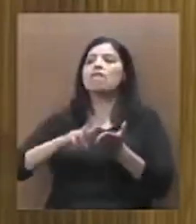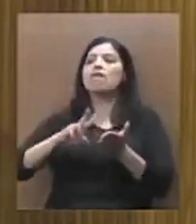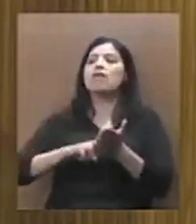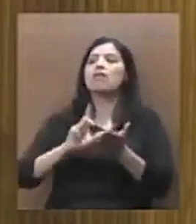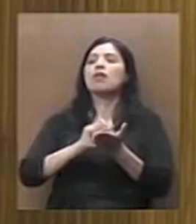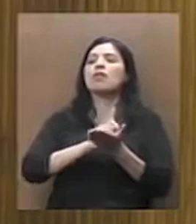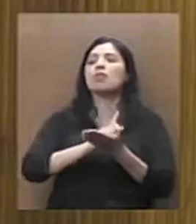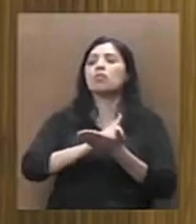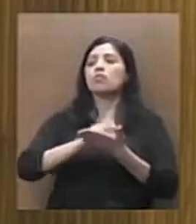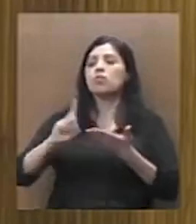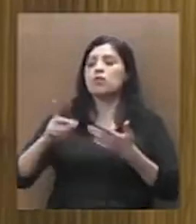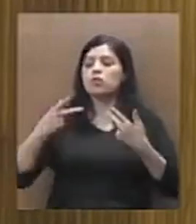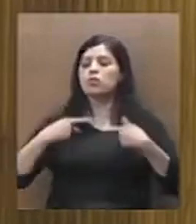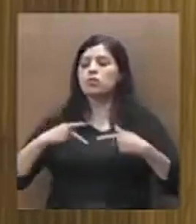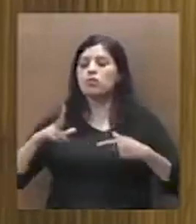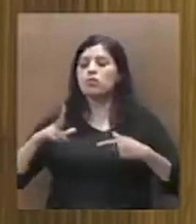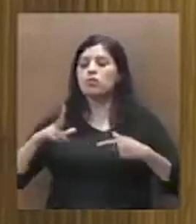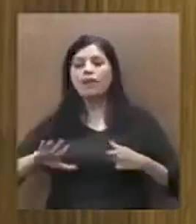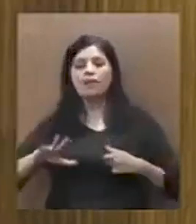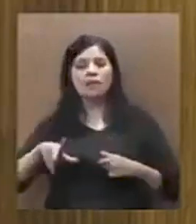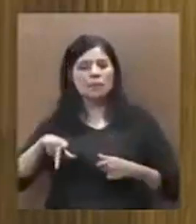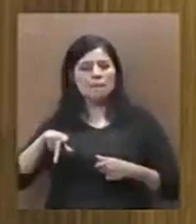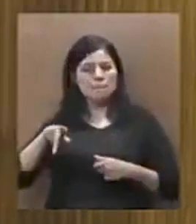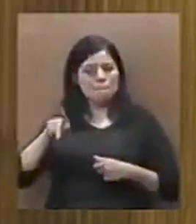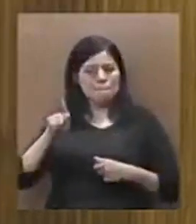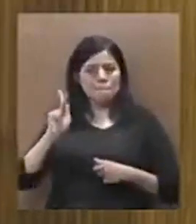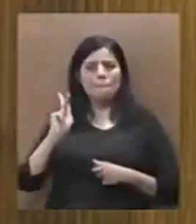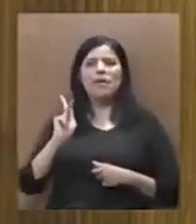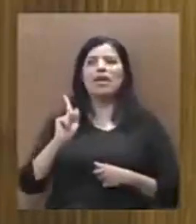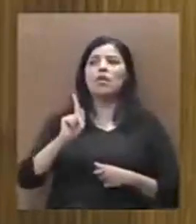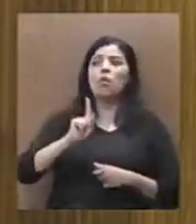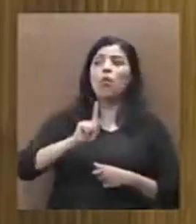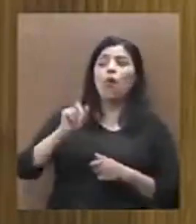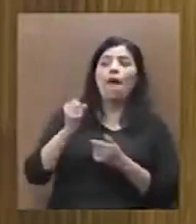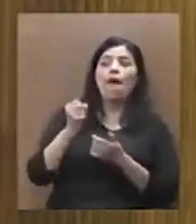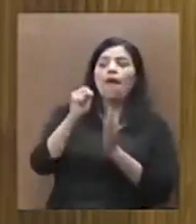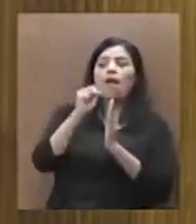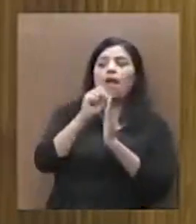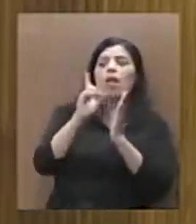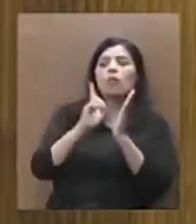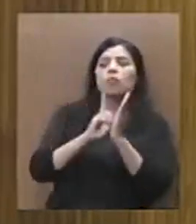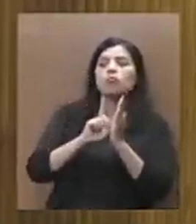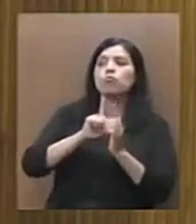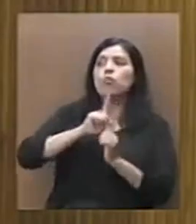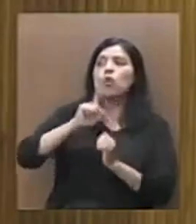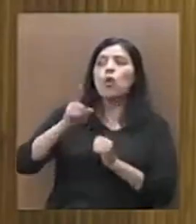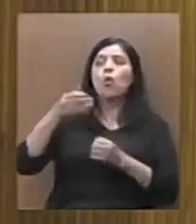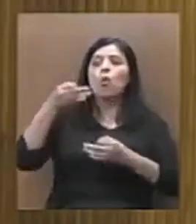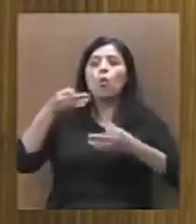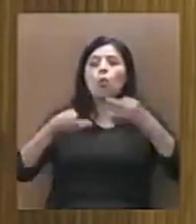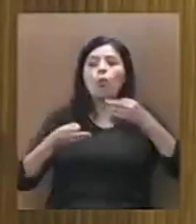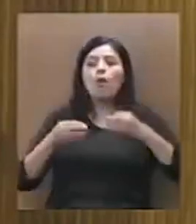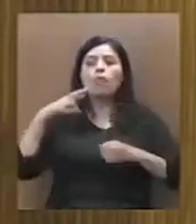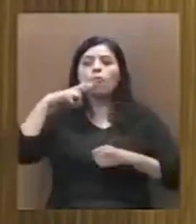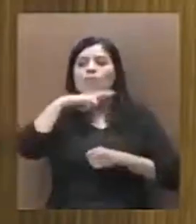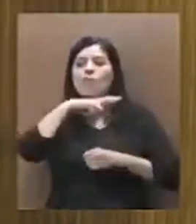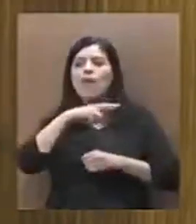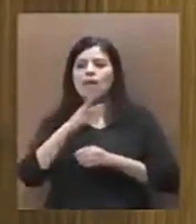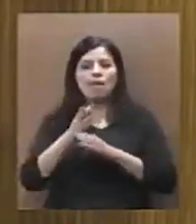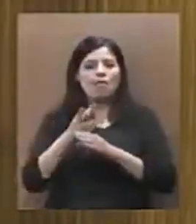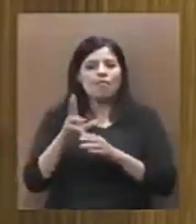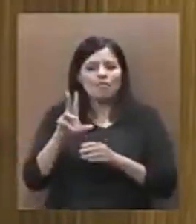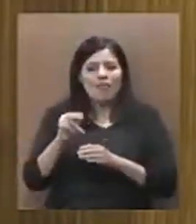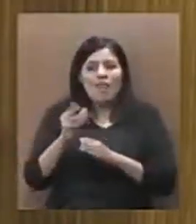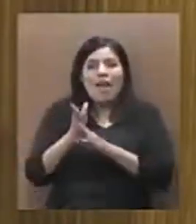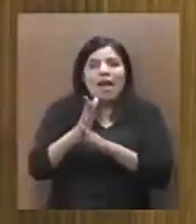los derechos de las personas que vienen aquí pero no somos privilegiados en la solicitud de una justicia expedita y creo que antes que